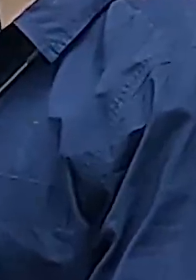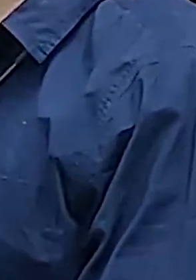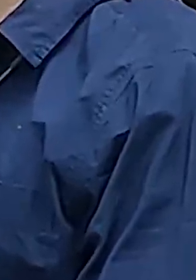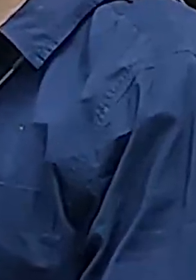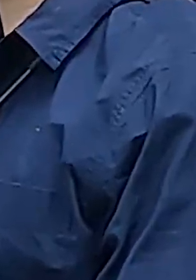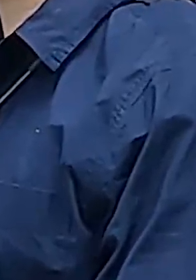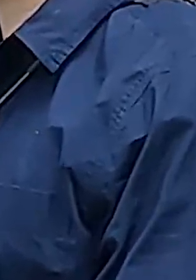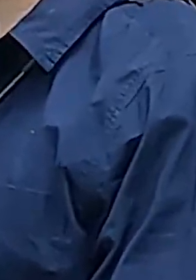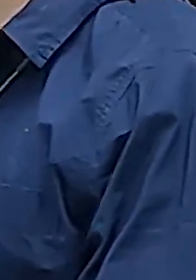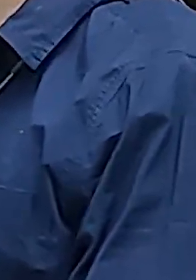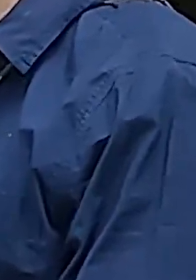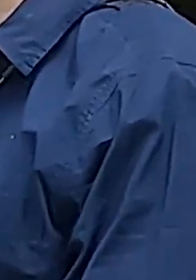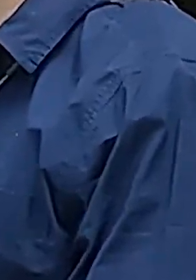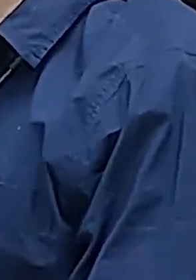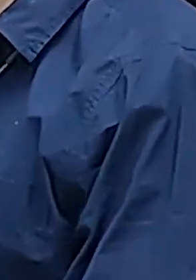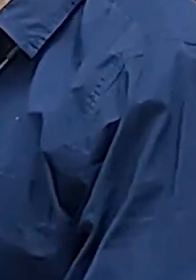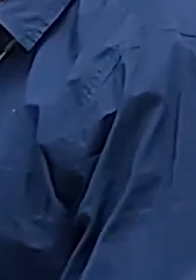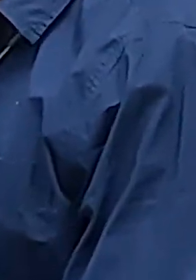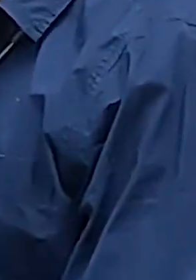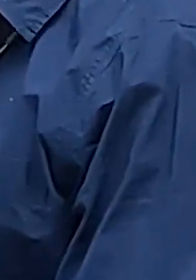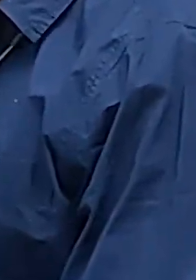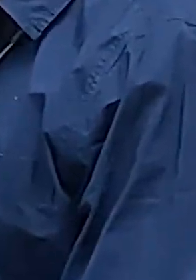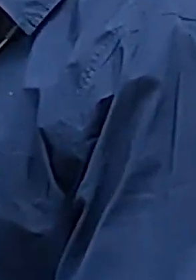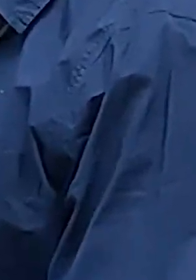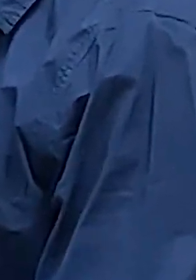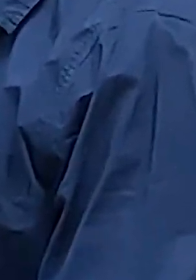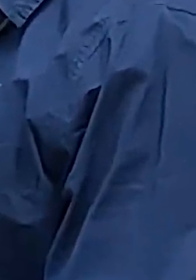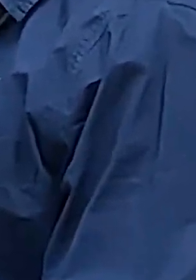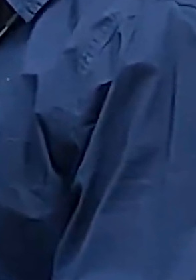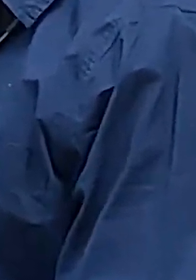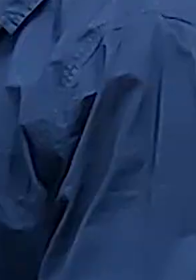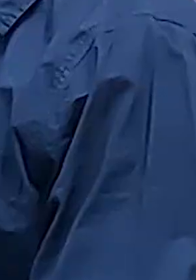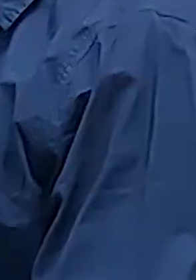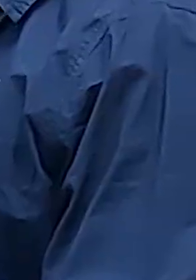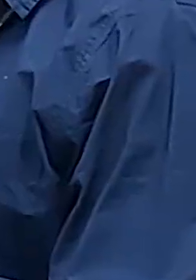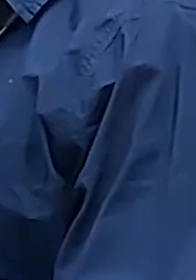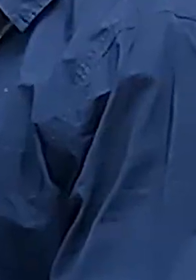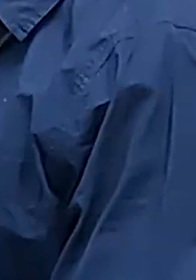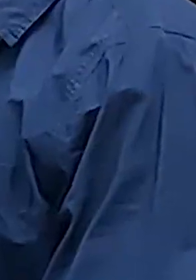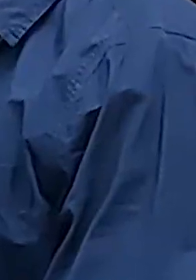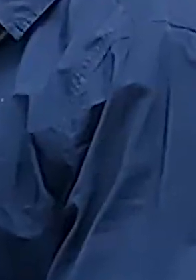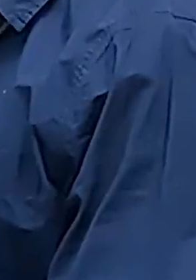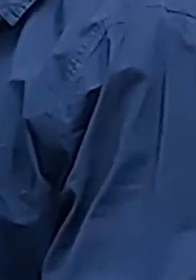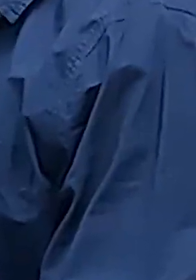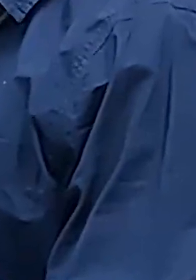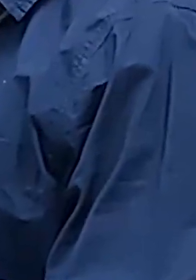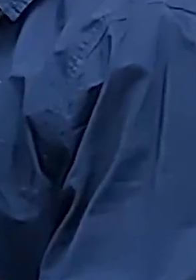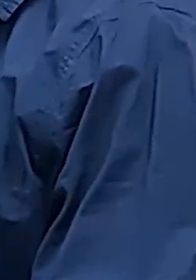We'll be right back.